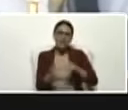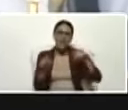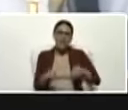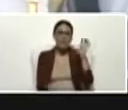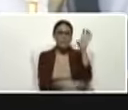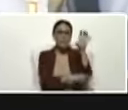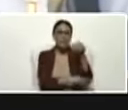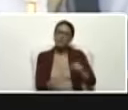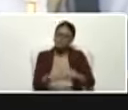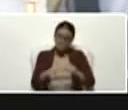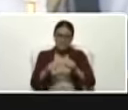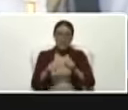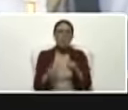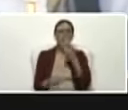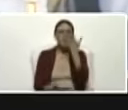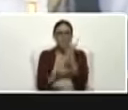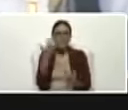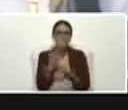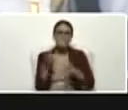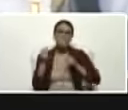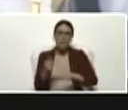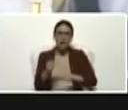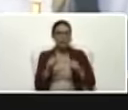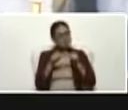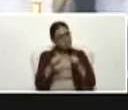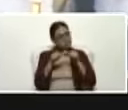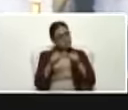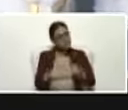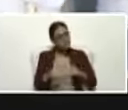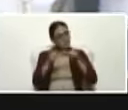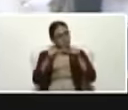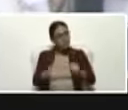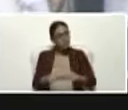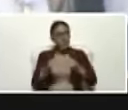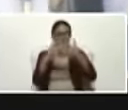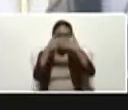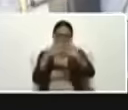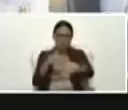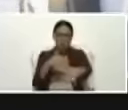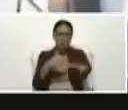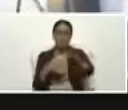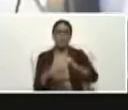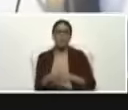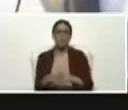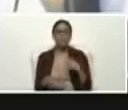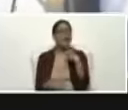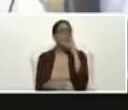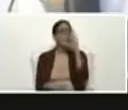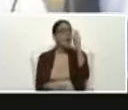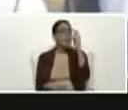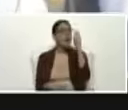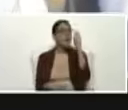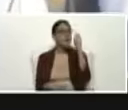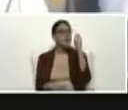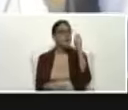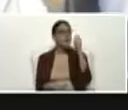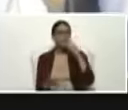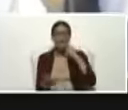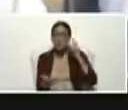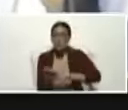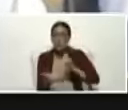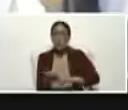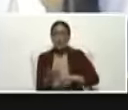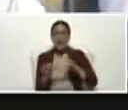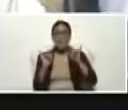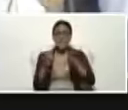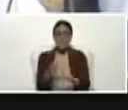seguirá en buenas manos en los años que están por venir. Jamás este bastón de